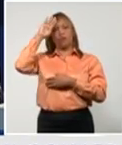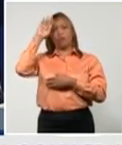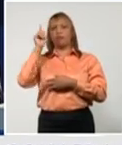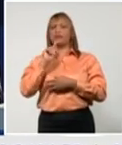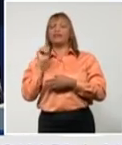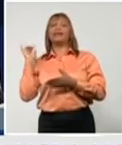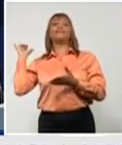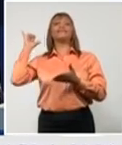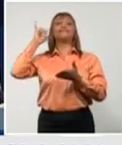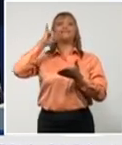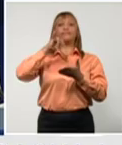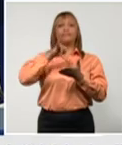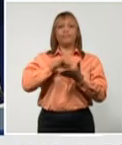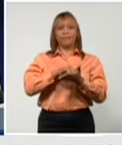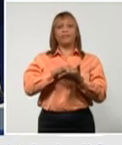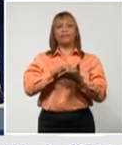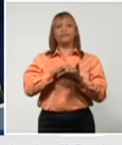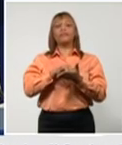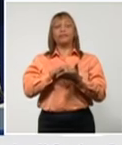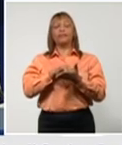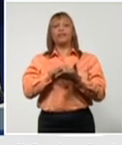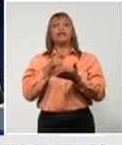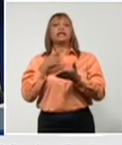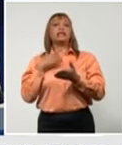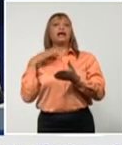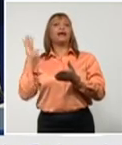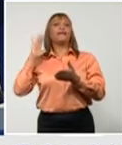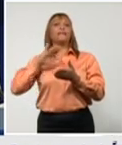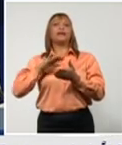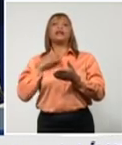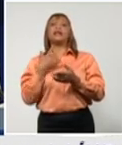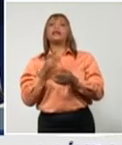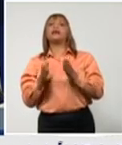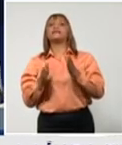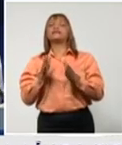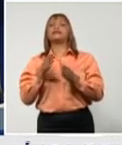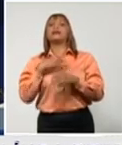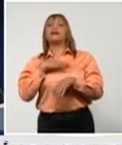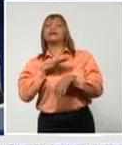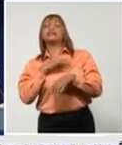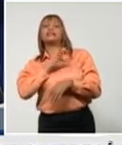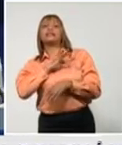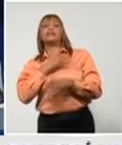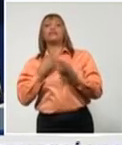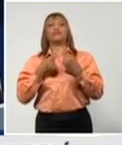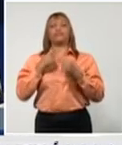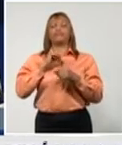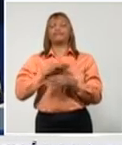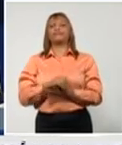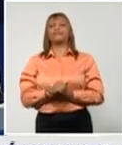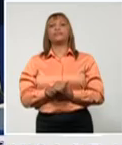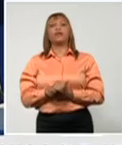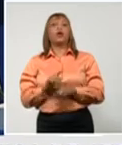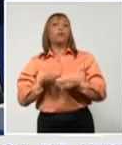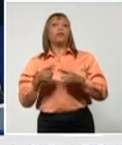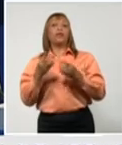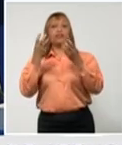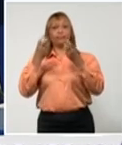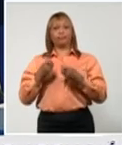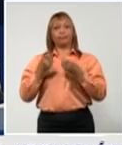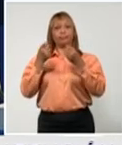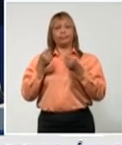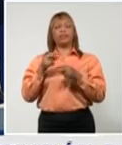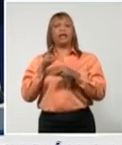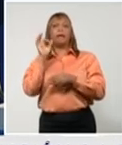regresó y ya venía en el periodo de incubación. Por eso no se cuenta en la tasa de